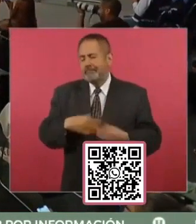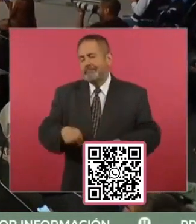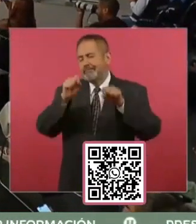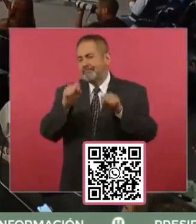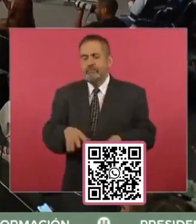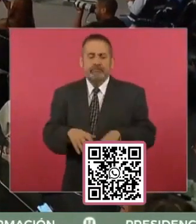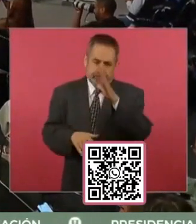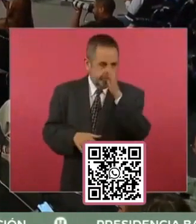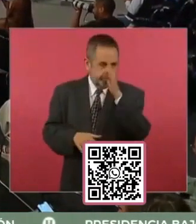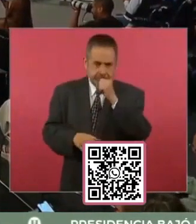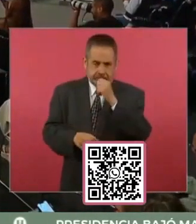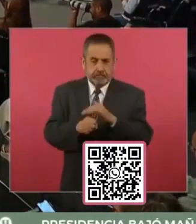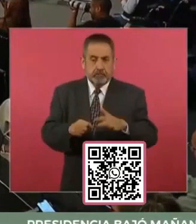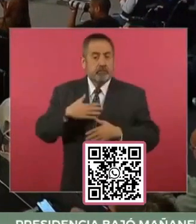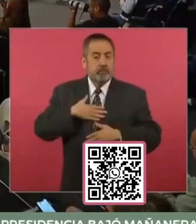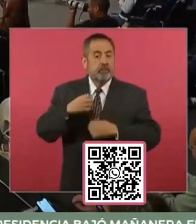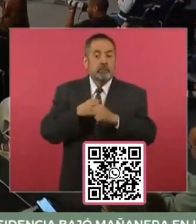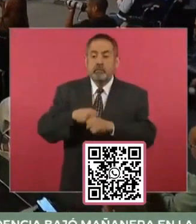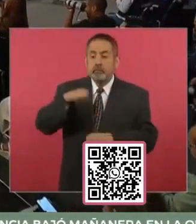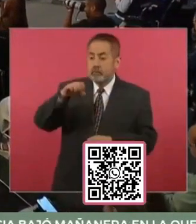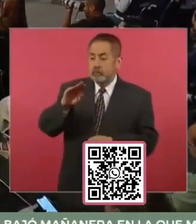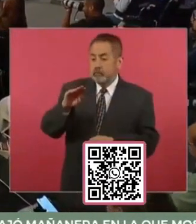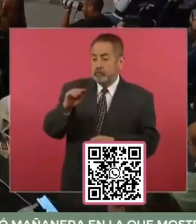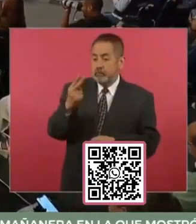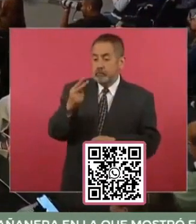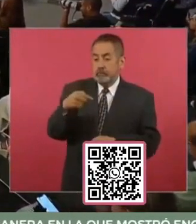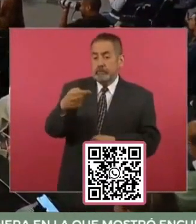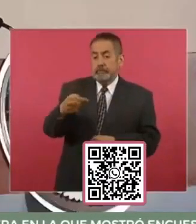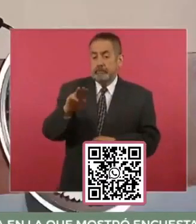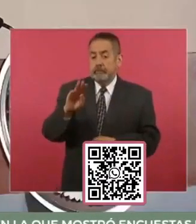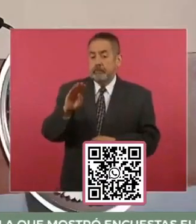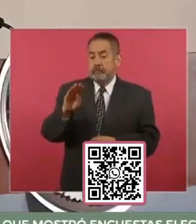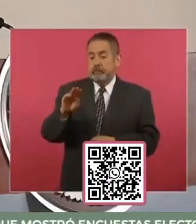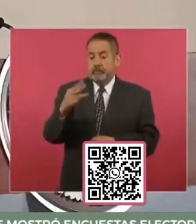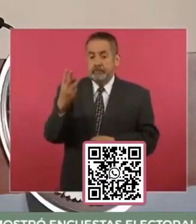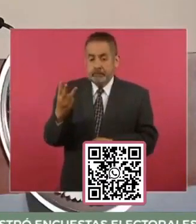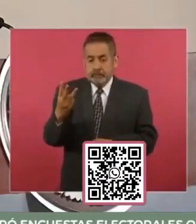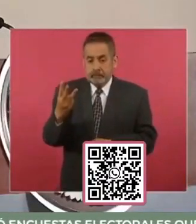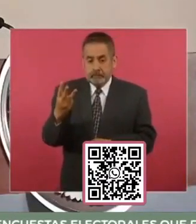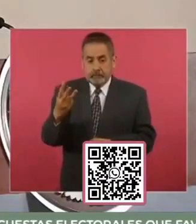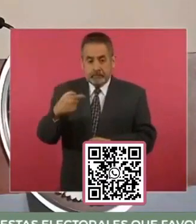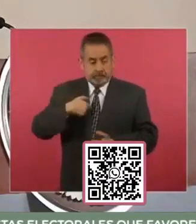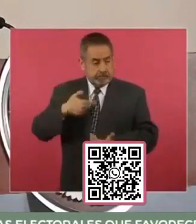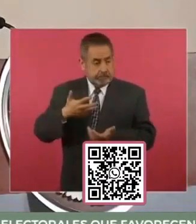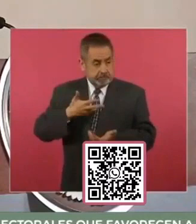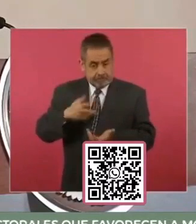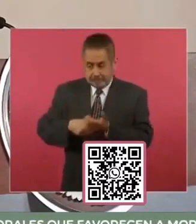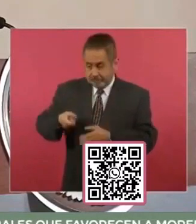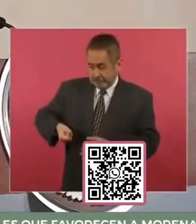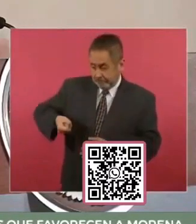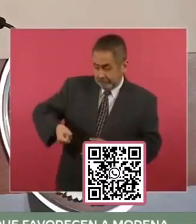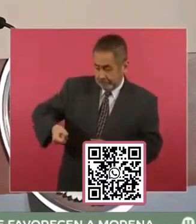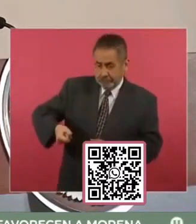durante la dictadura militar argentina. La recibió en Palacio Nacional. La consideró un símbolo de la